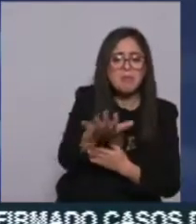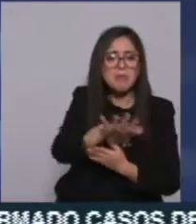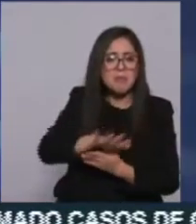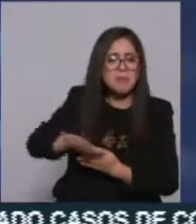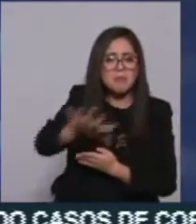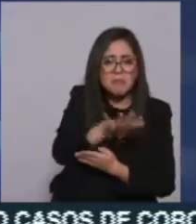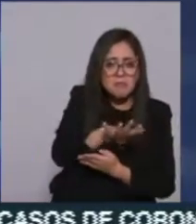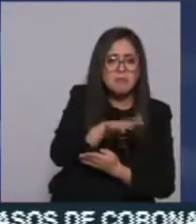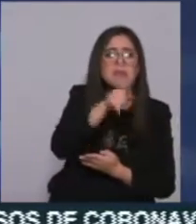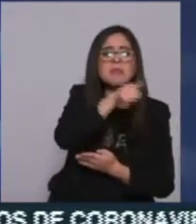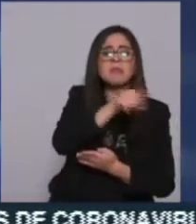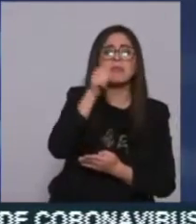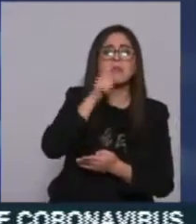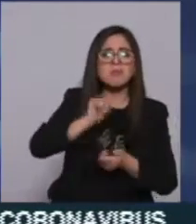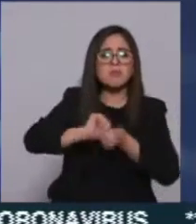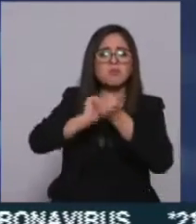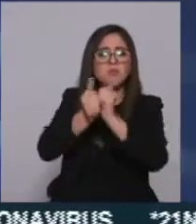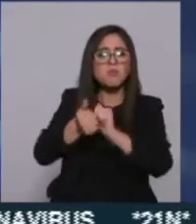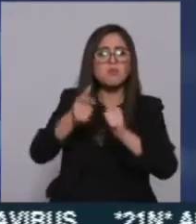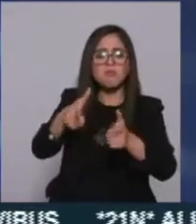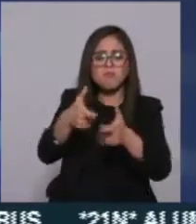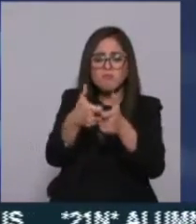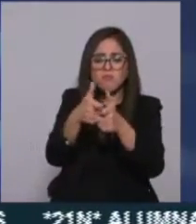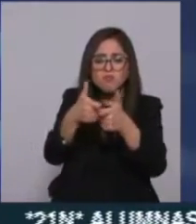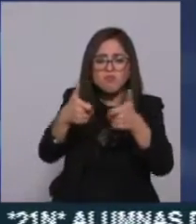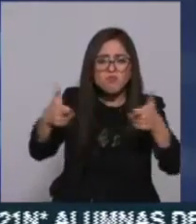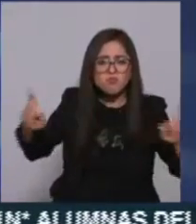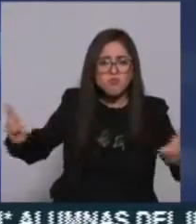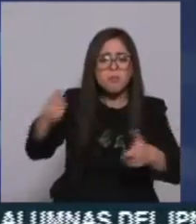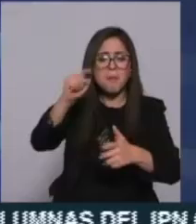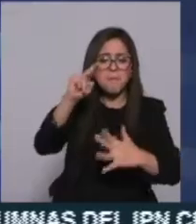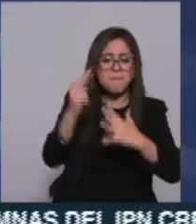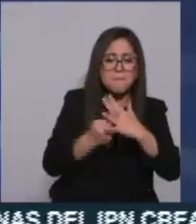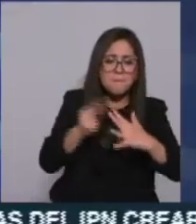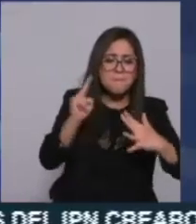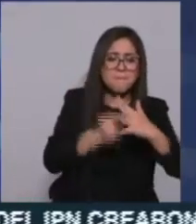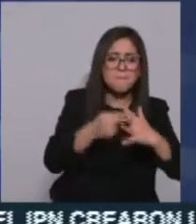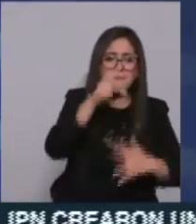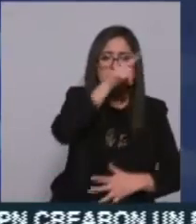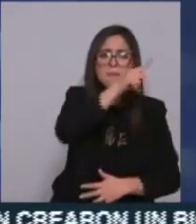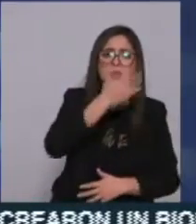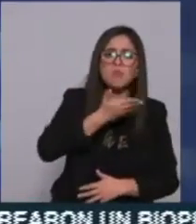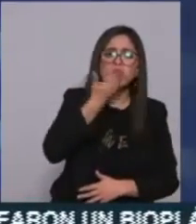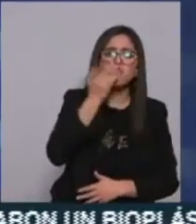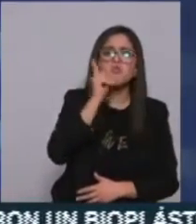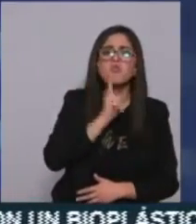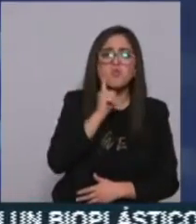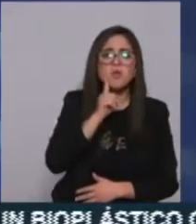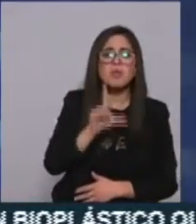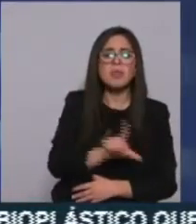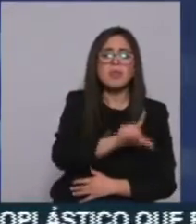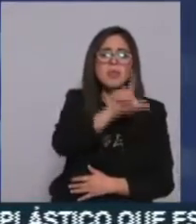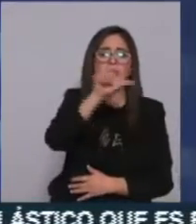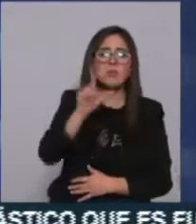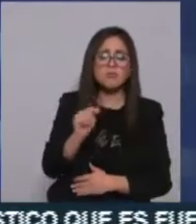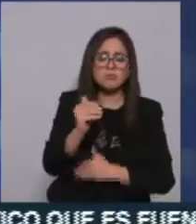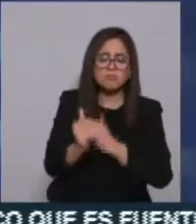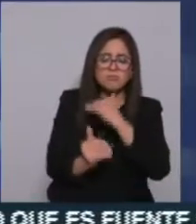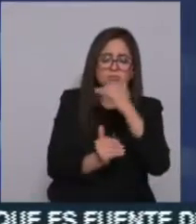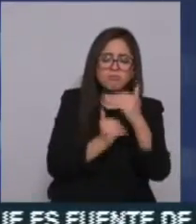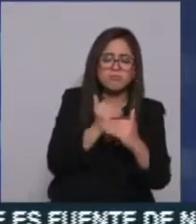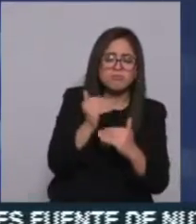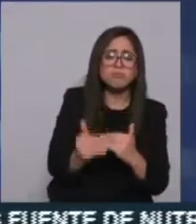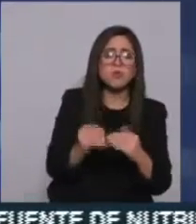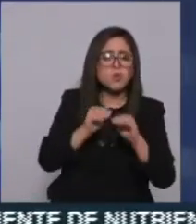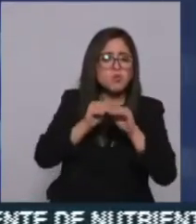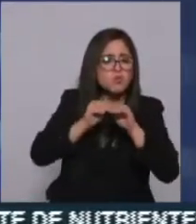como una erupción brutal y dolorosa del feminicidio, se iba a manifestar muchos años después en lo que iba a